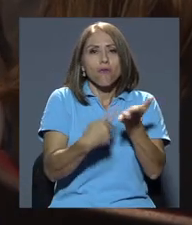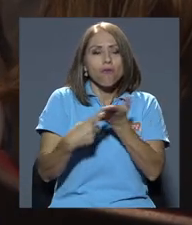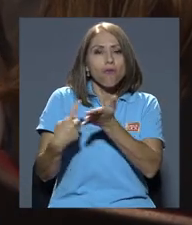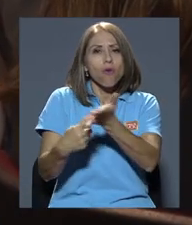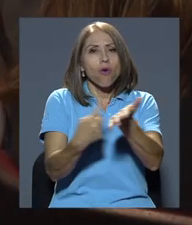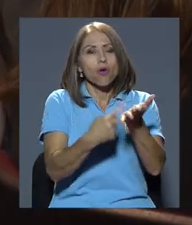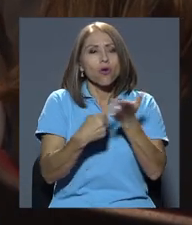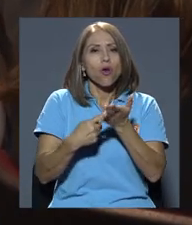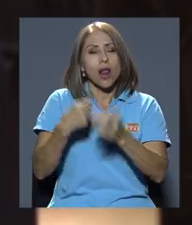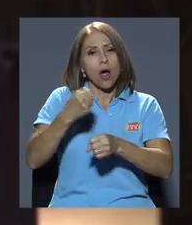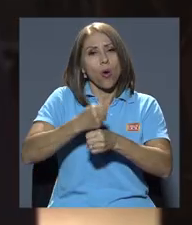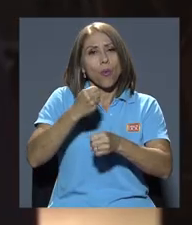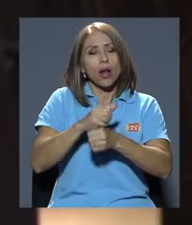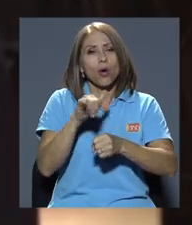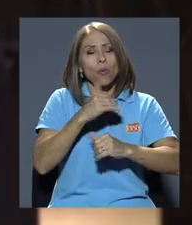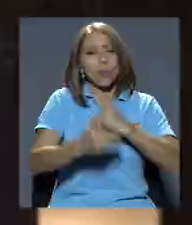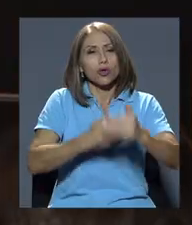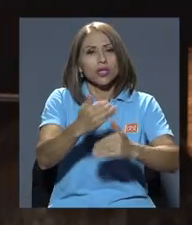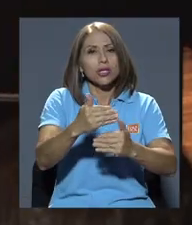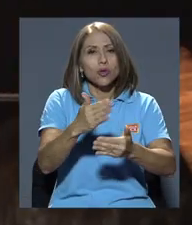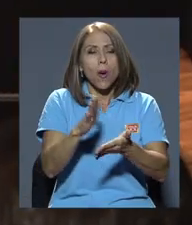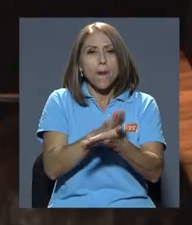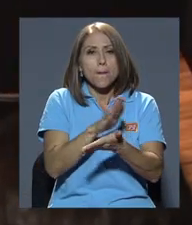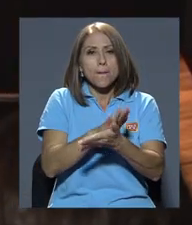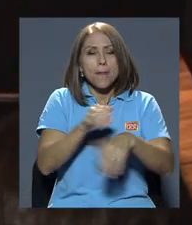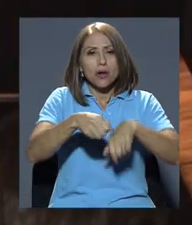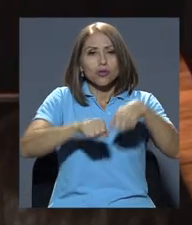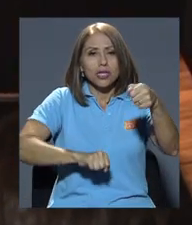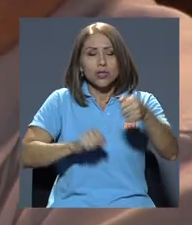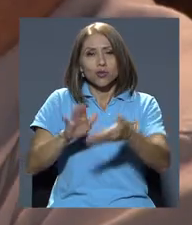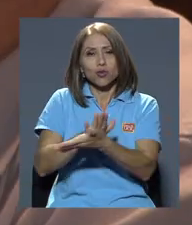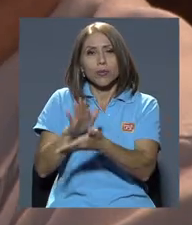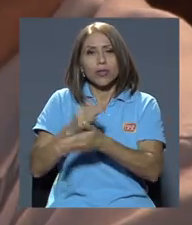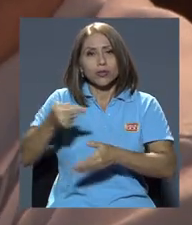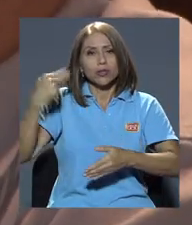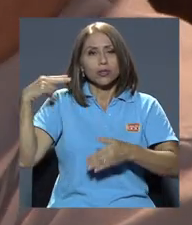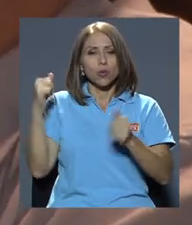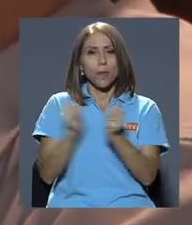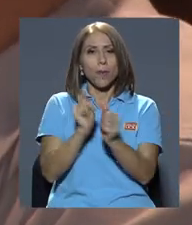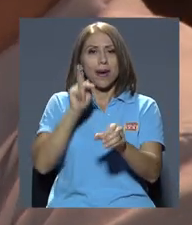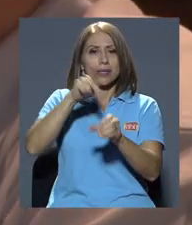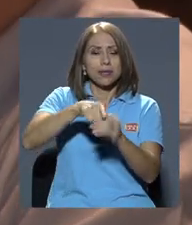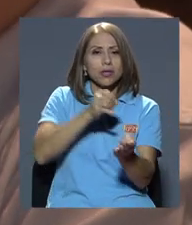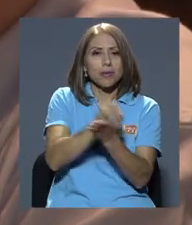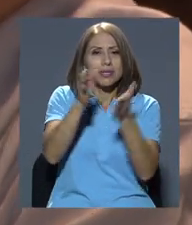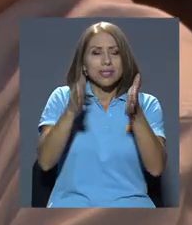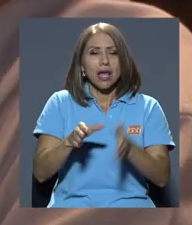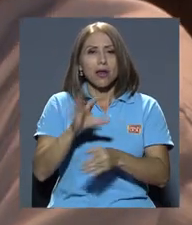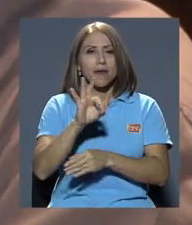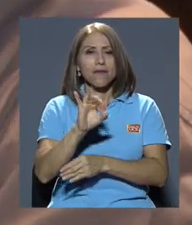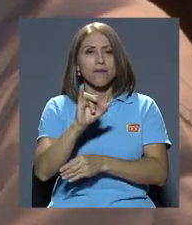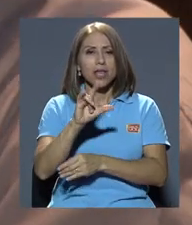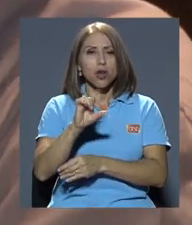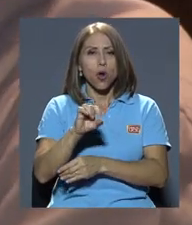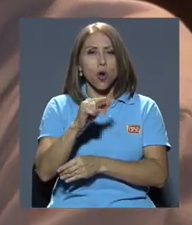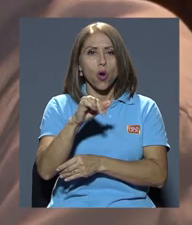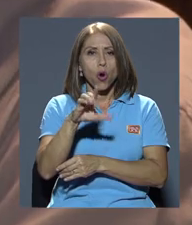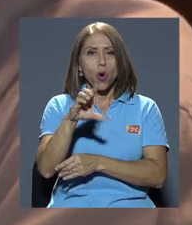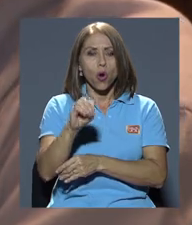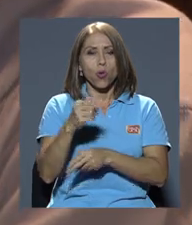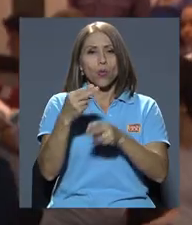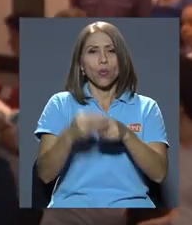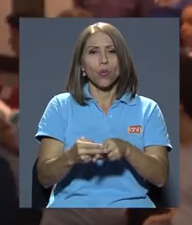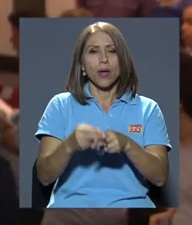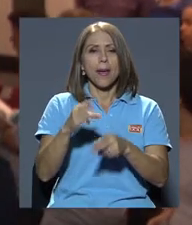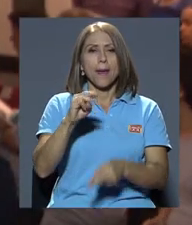Proceso, Manuscritos y Documentos Históricos, con la participación del investigador y filólogo Mijail Mondol.